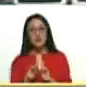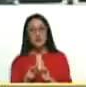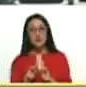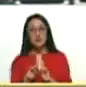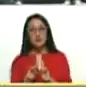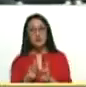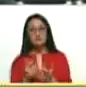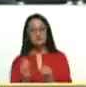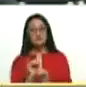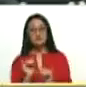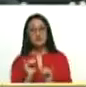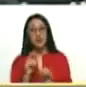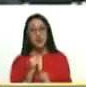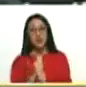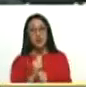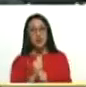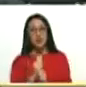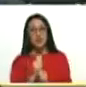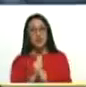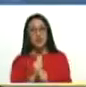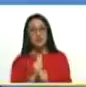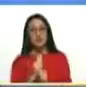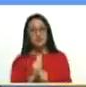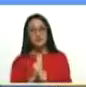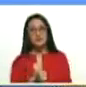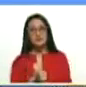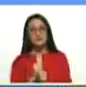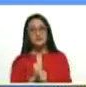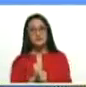donde culmina una jornada de trabajo